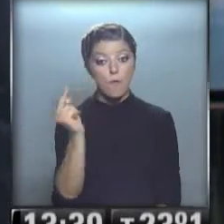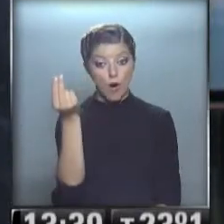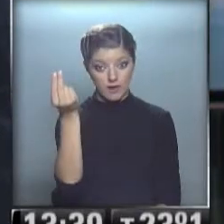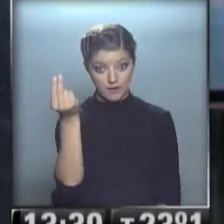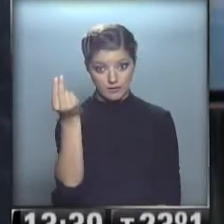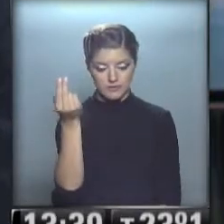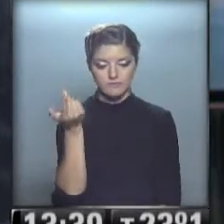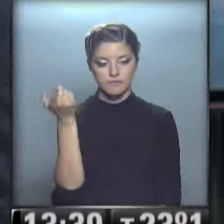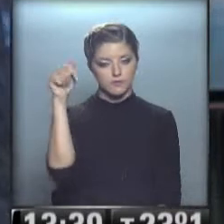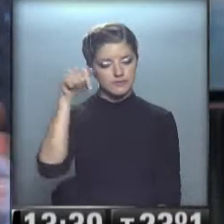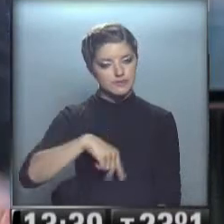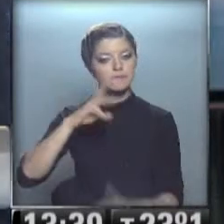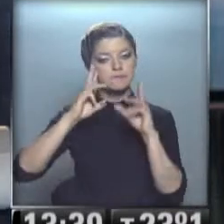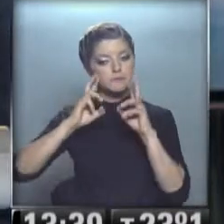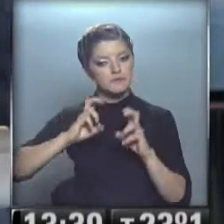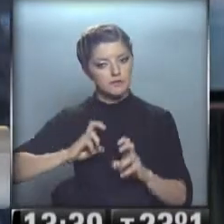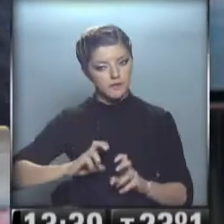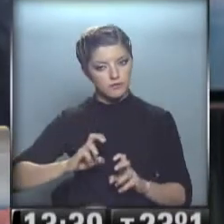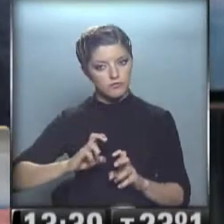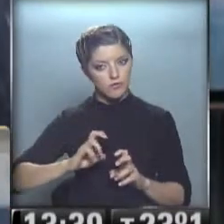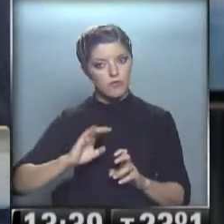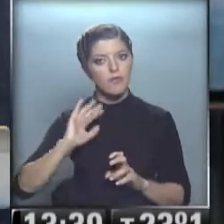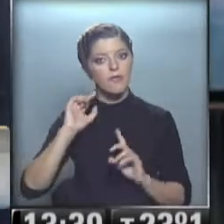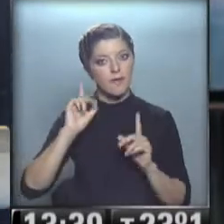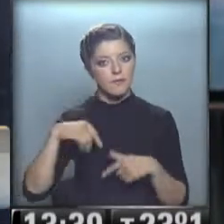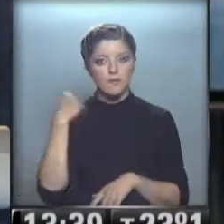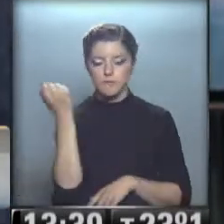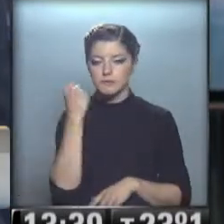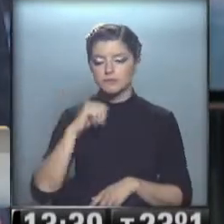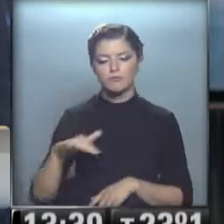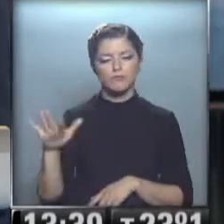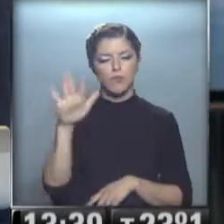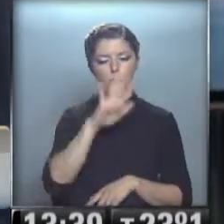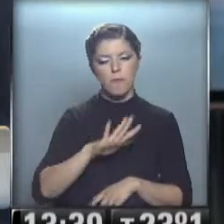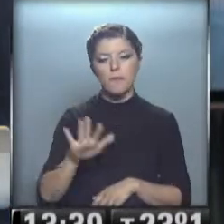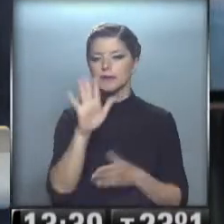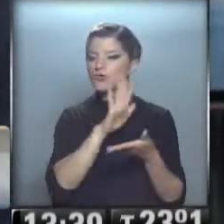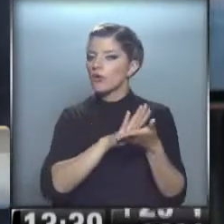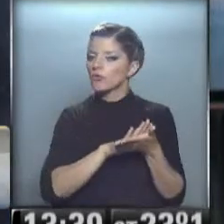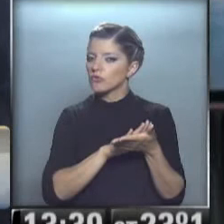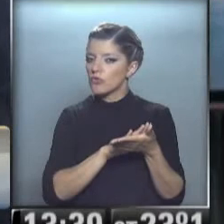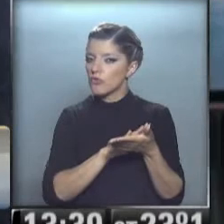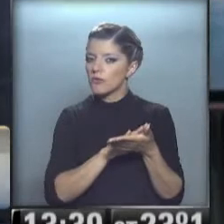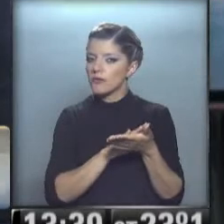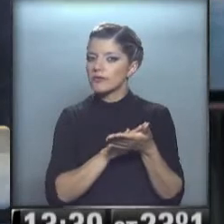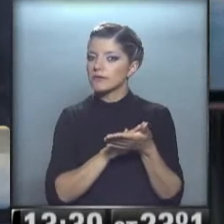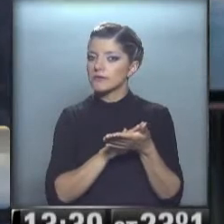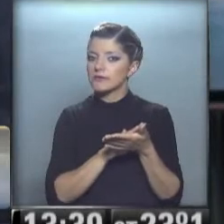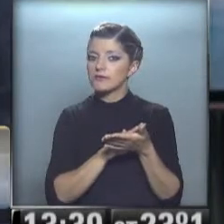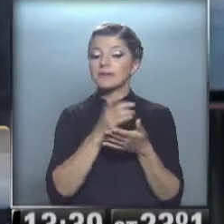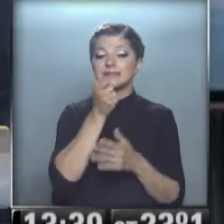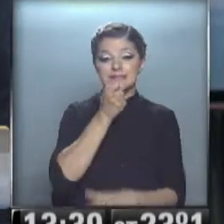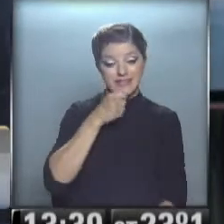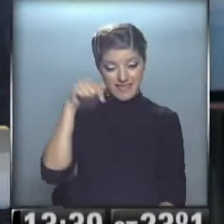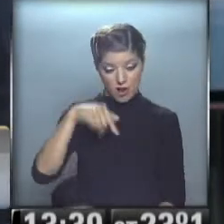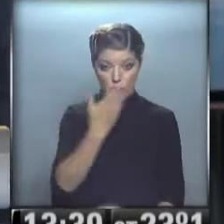investigación también abre un terreno de sospecha sobre la eventual participación de la dictadura